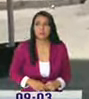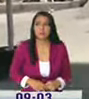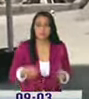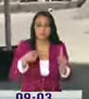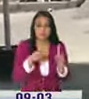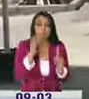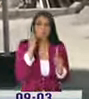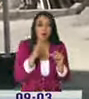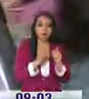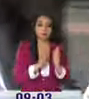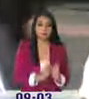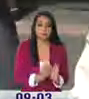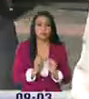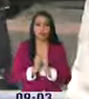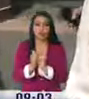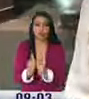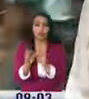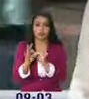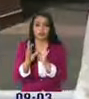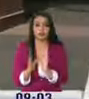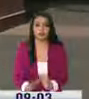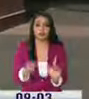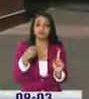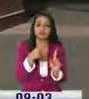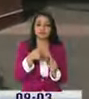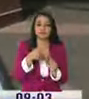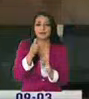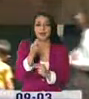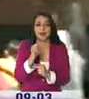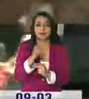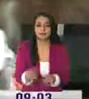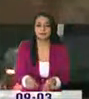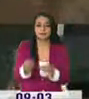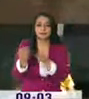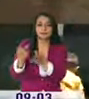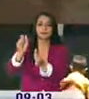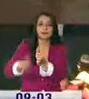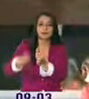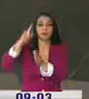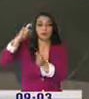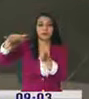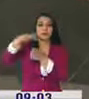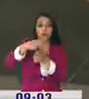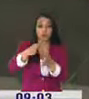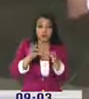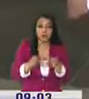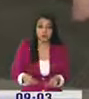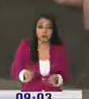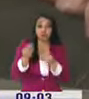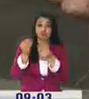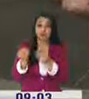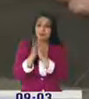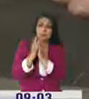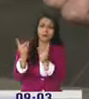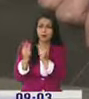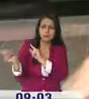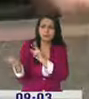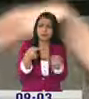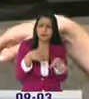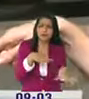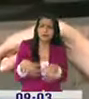colegas de bancada. La legisladora Ana Galarza entregó ante la Procuraduría del Estado un escrito mediante el cual exige la actuación inmediata